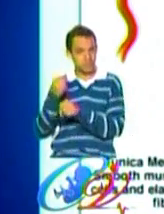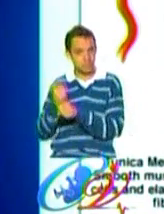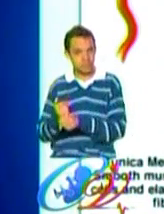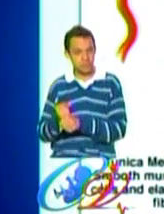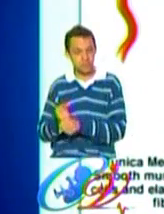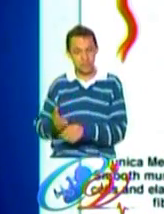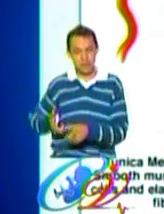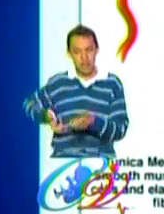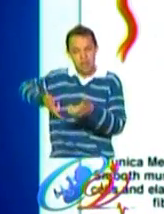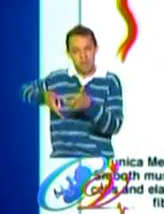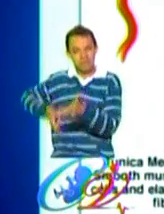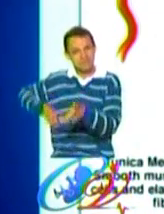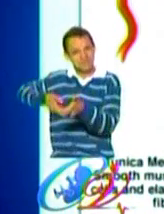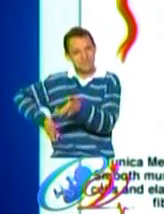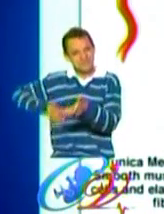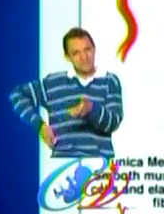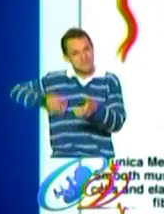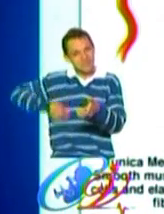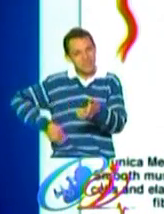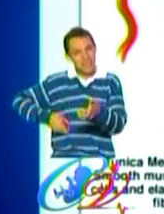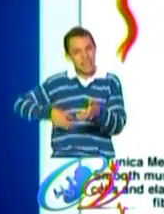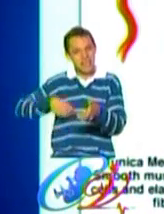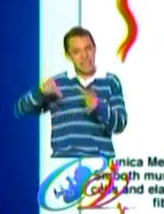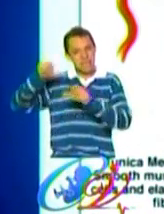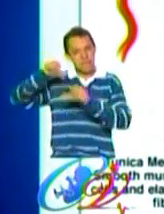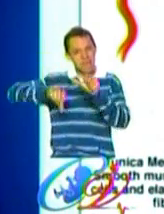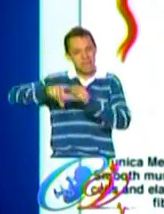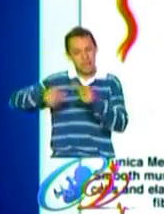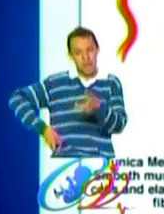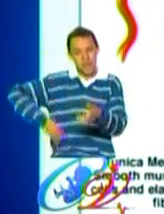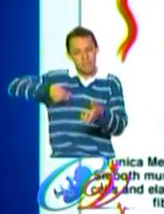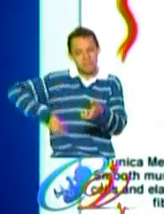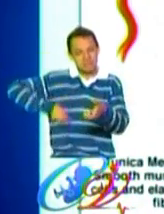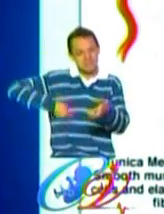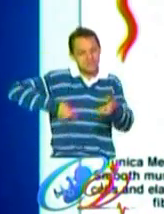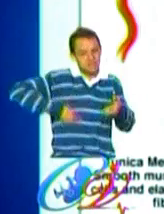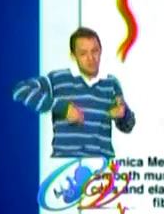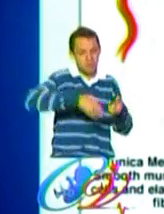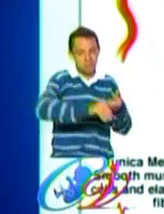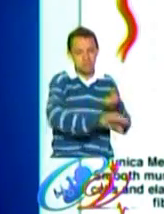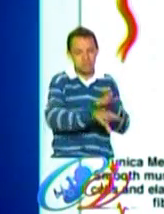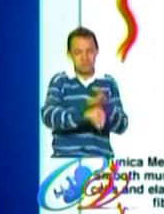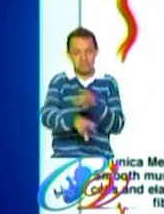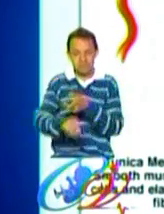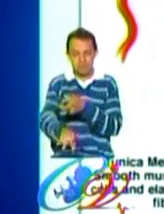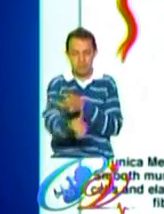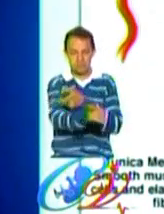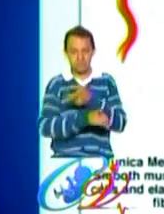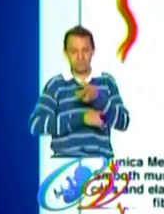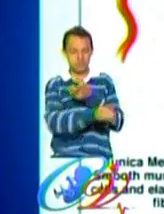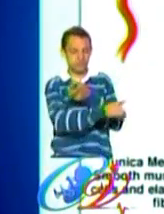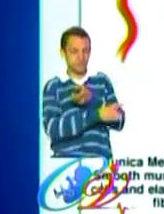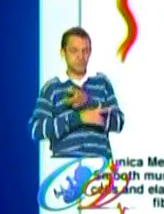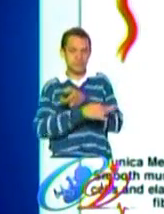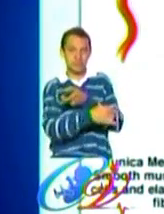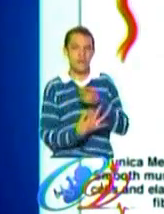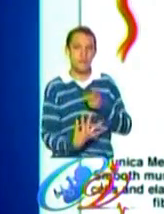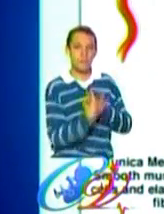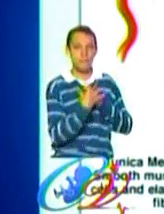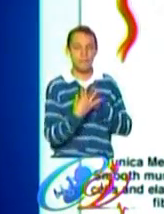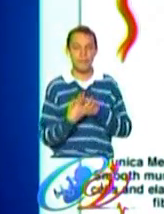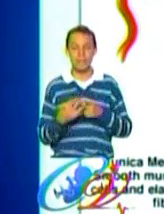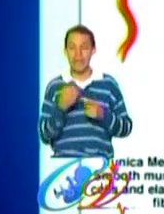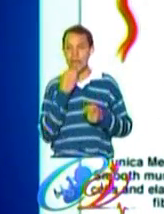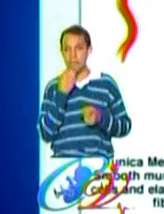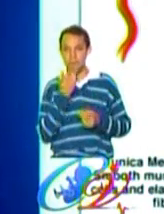pesticidas, básicamente mi carga genética ya viene con los químicos de los pesticidas. Y si digamos mi mamá